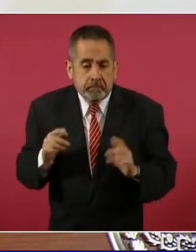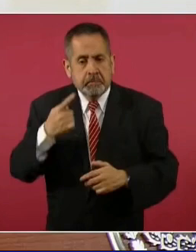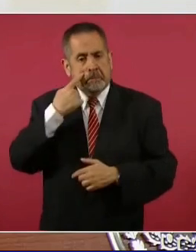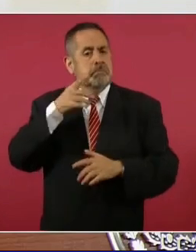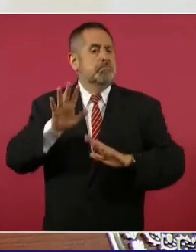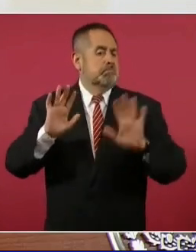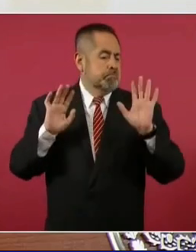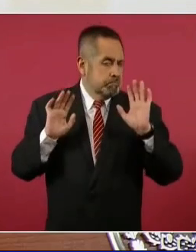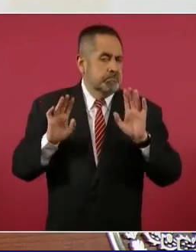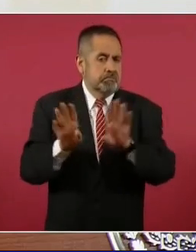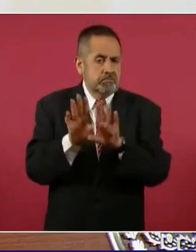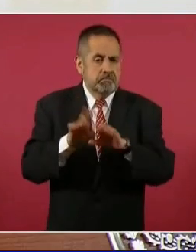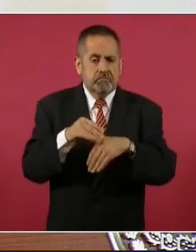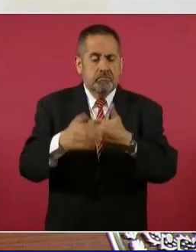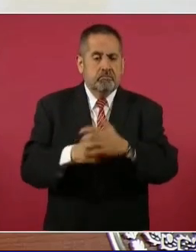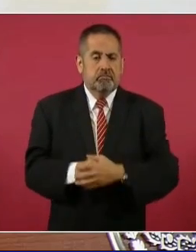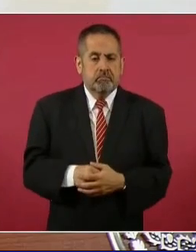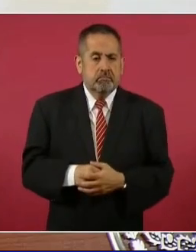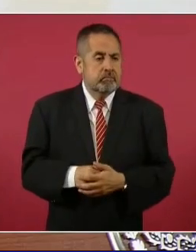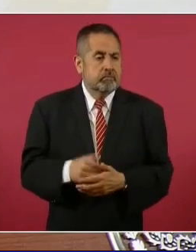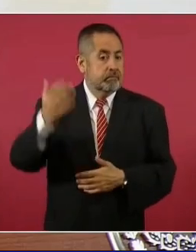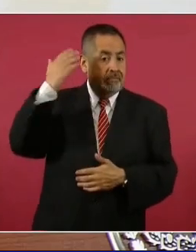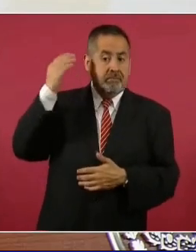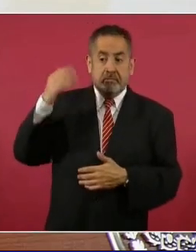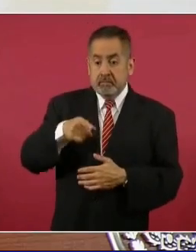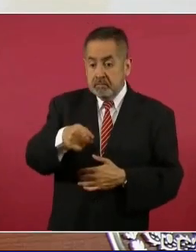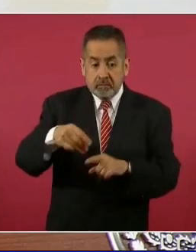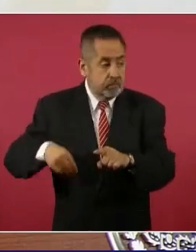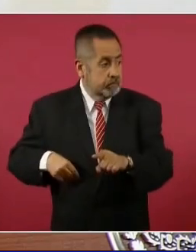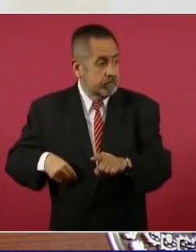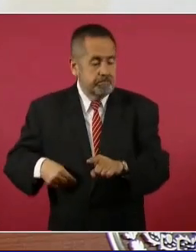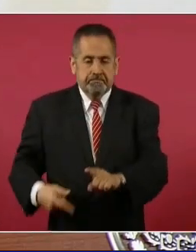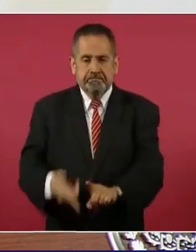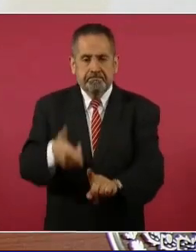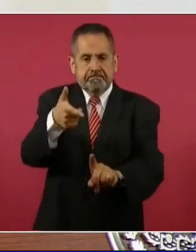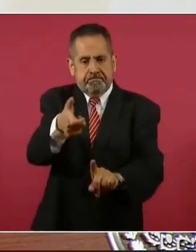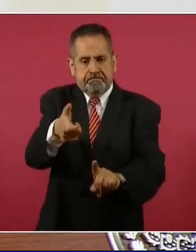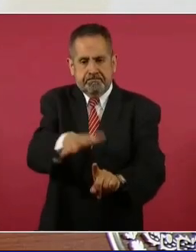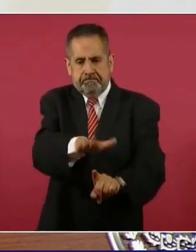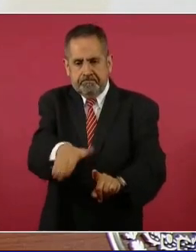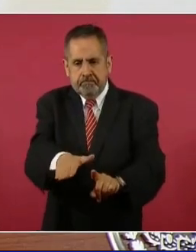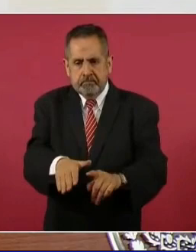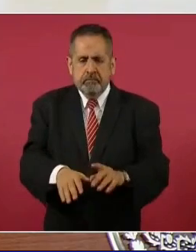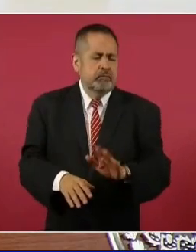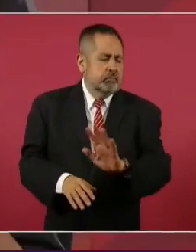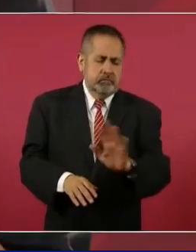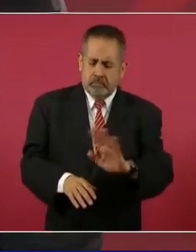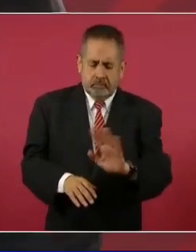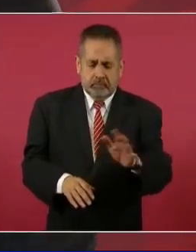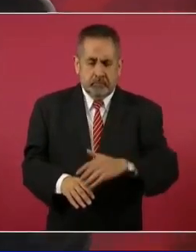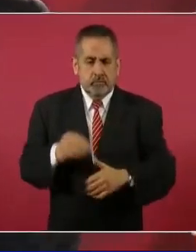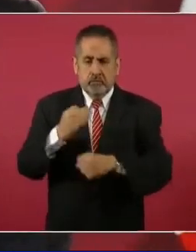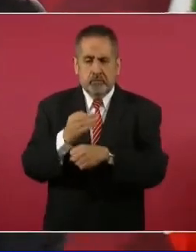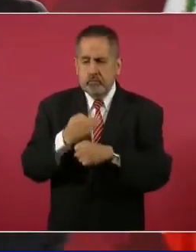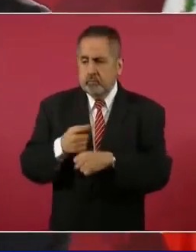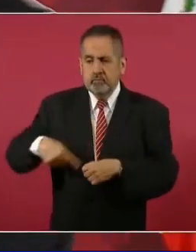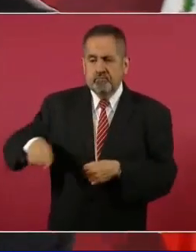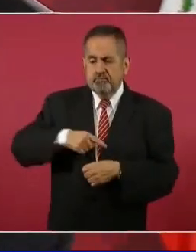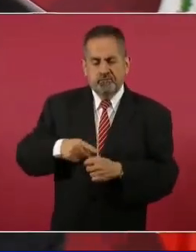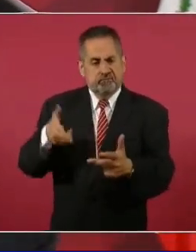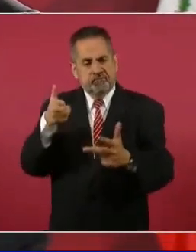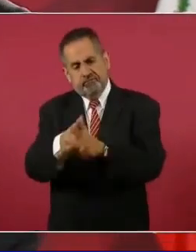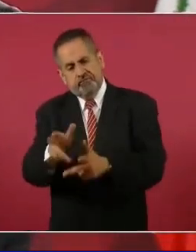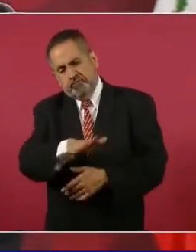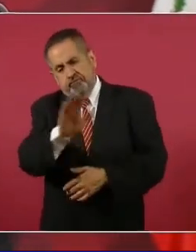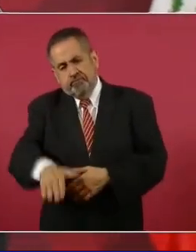porque ya no es el mátalos en caliente, está prohibida la pena capital,